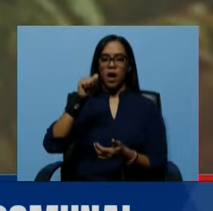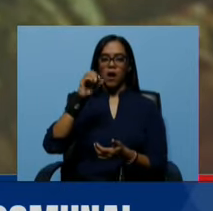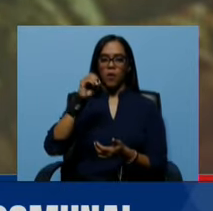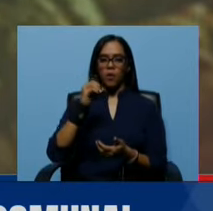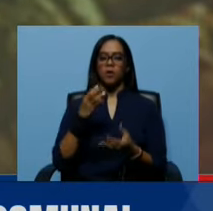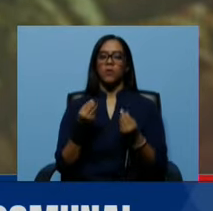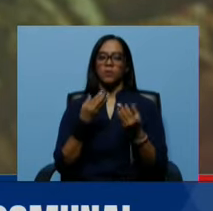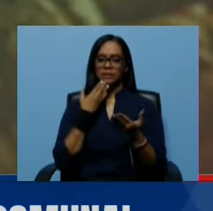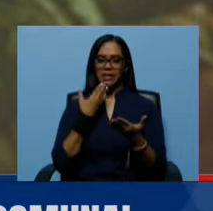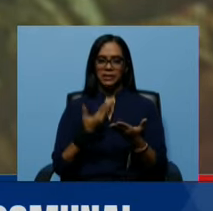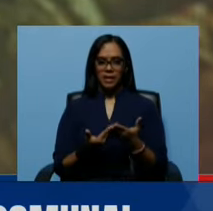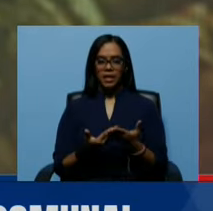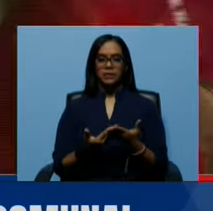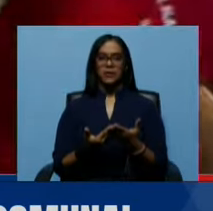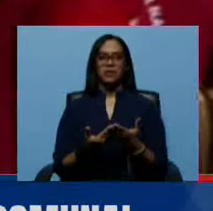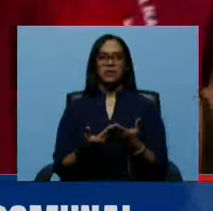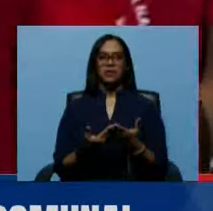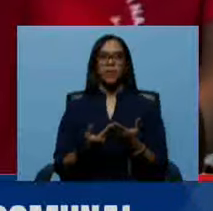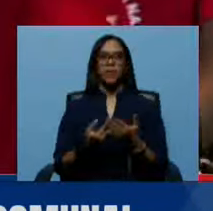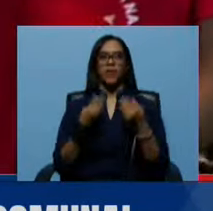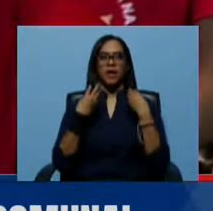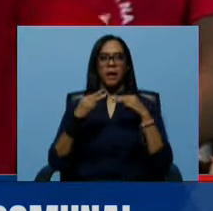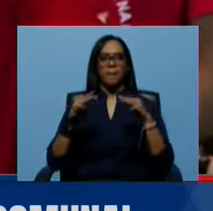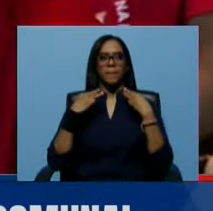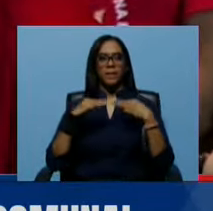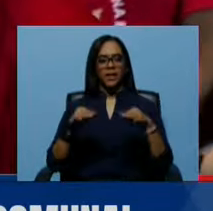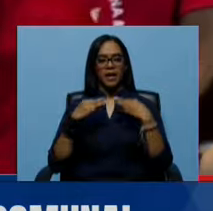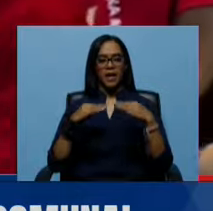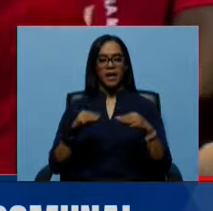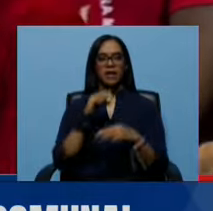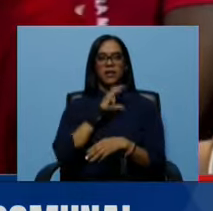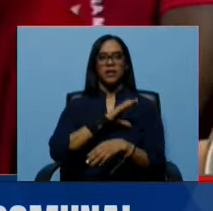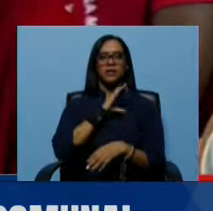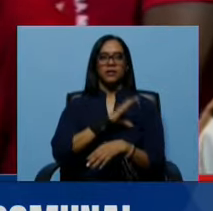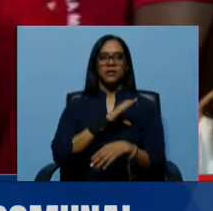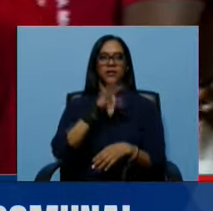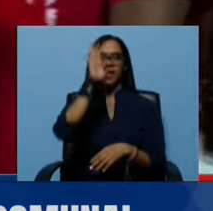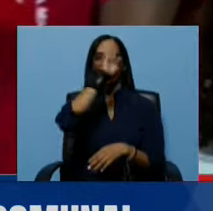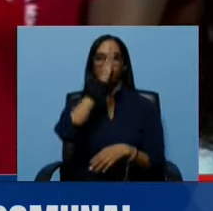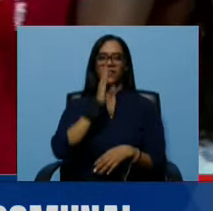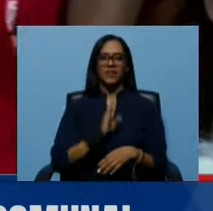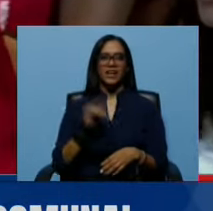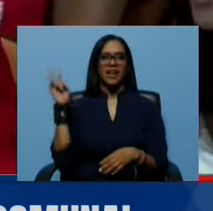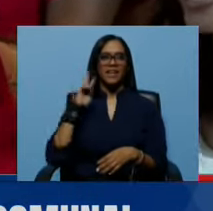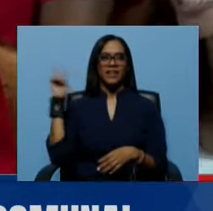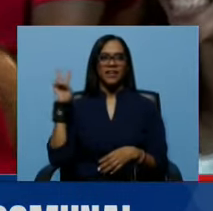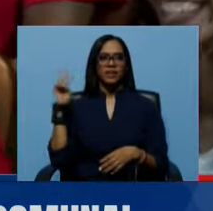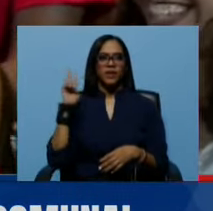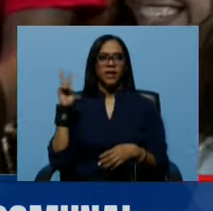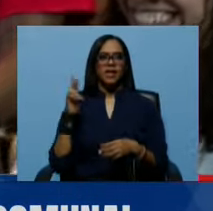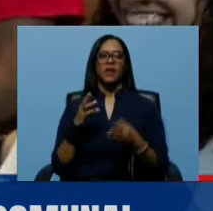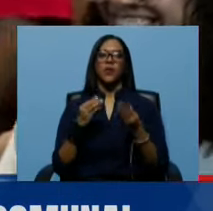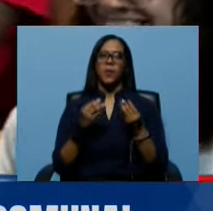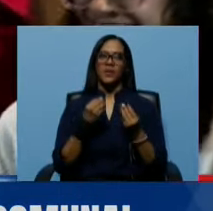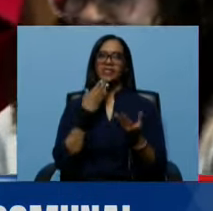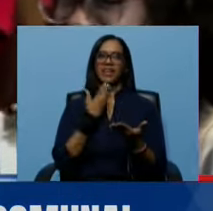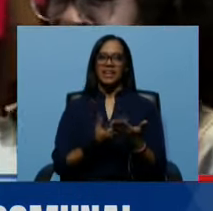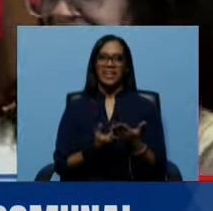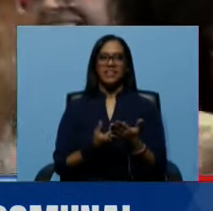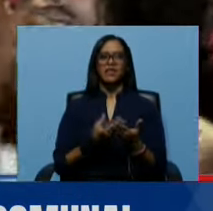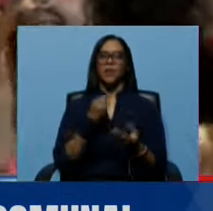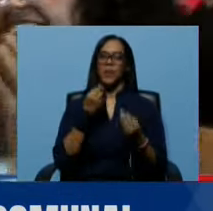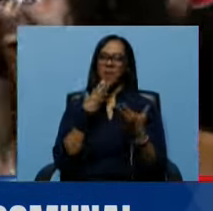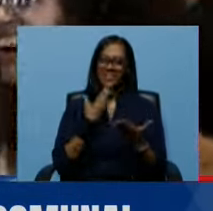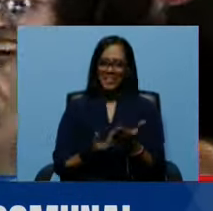obrigado por enviar esta brigada do Brasil a Venezuela. Muy obrigado, muy obrigado,